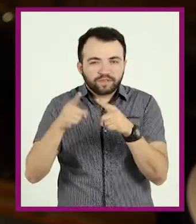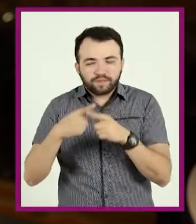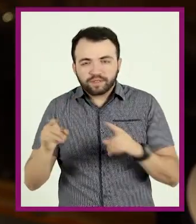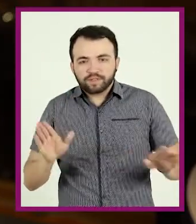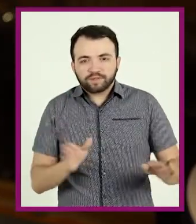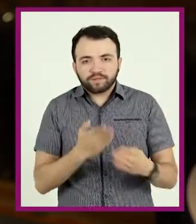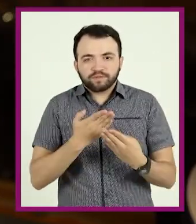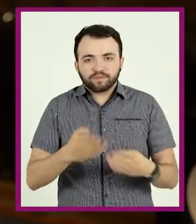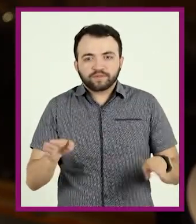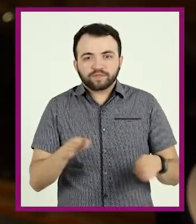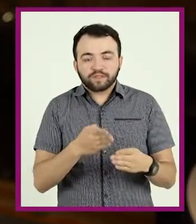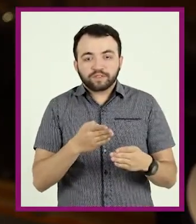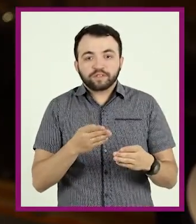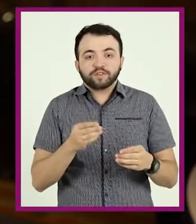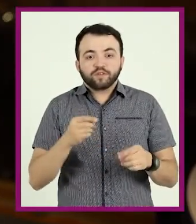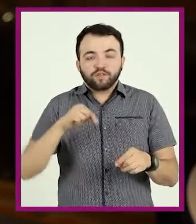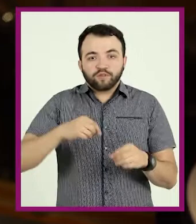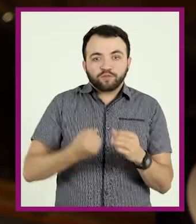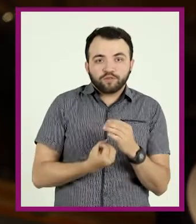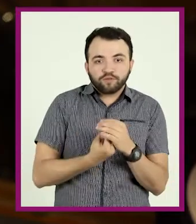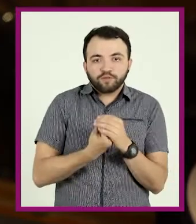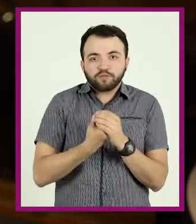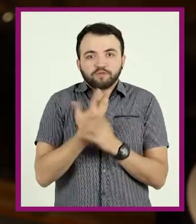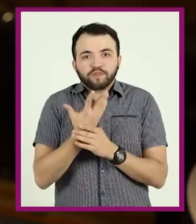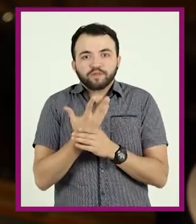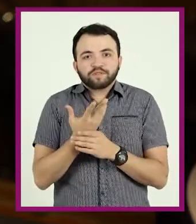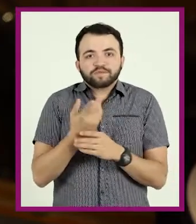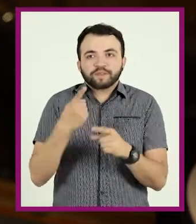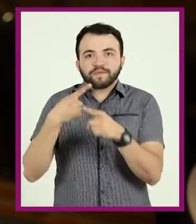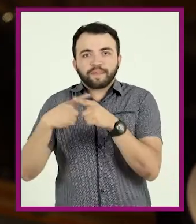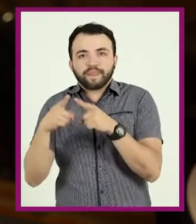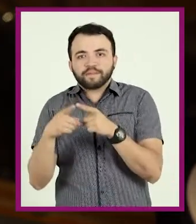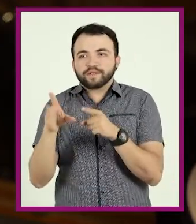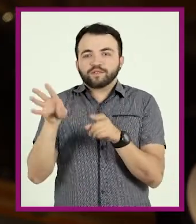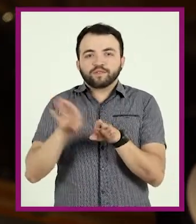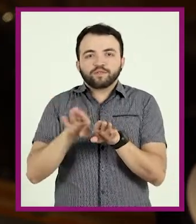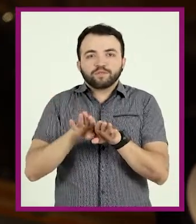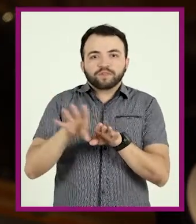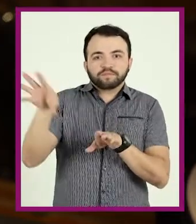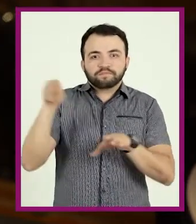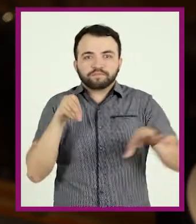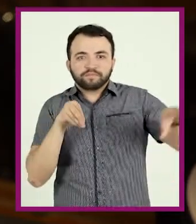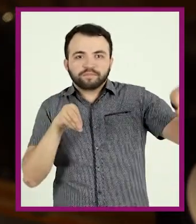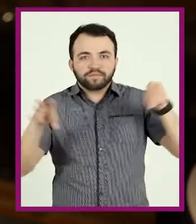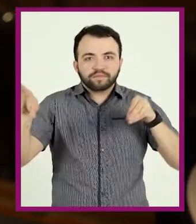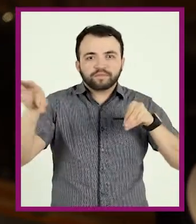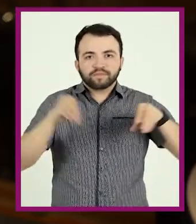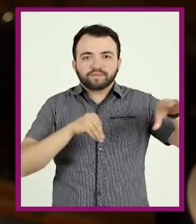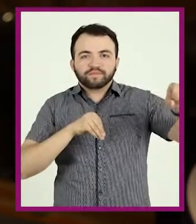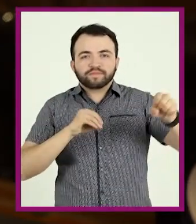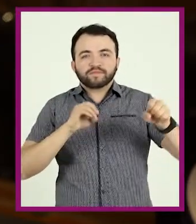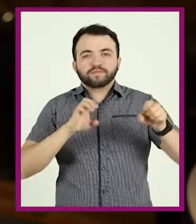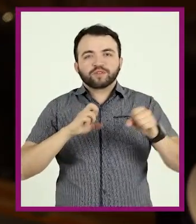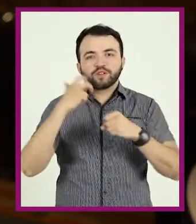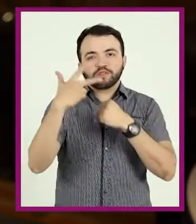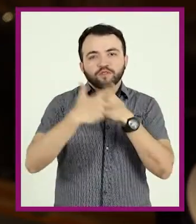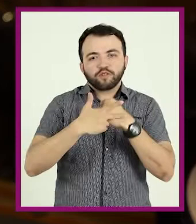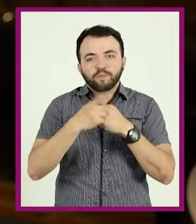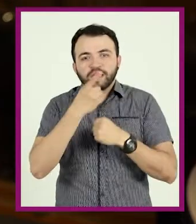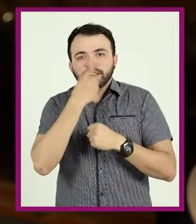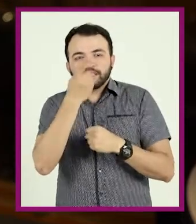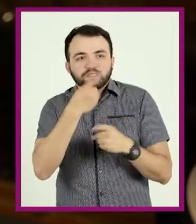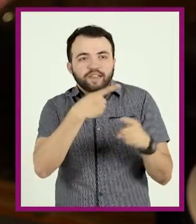tanto sui generis, esa música que ni es de allá ni es de acá, como dirían las personas de Europa